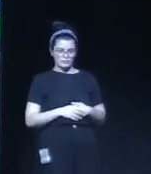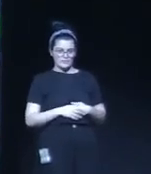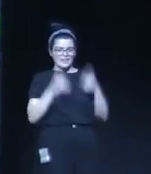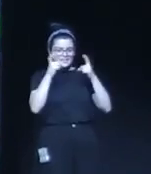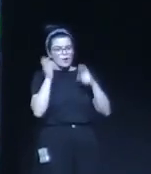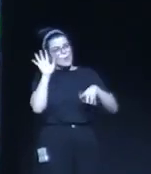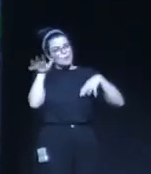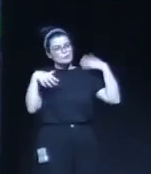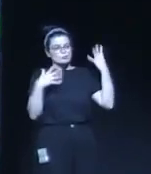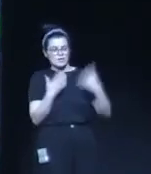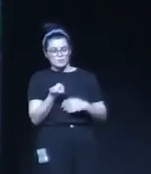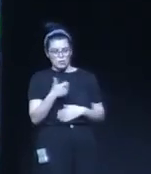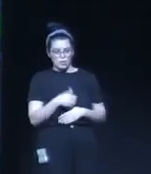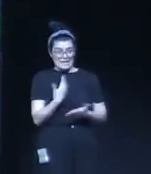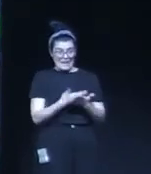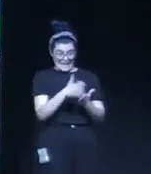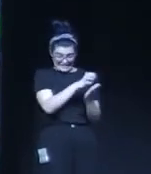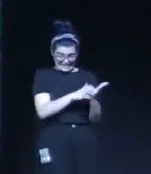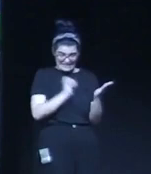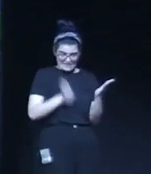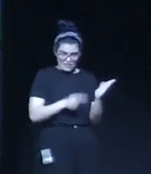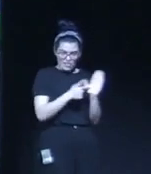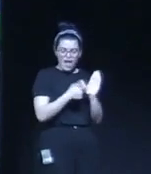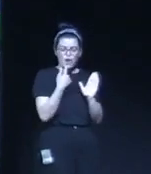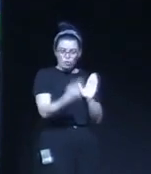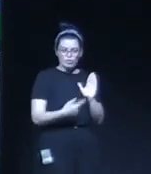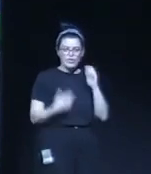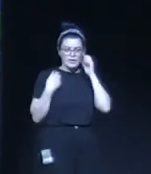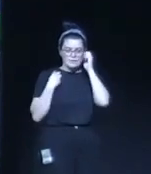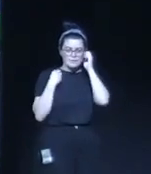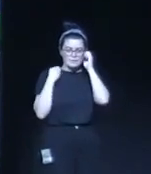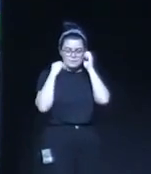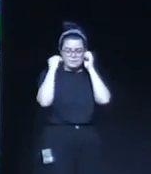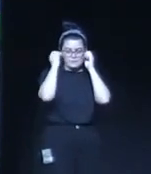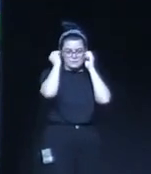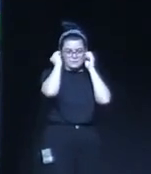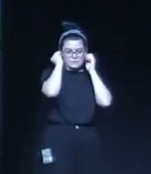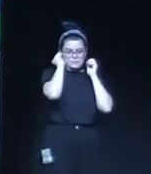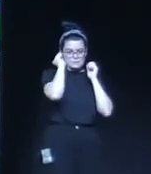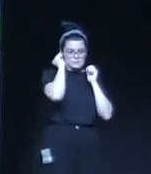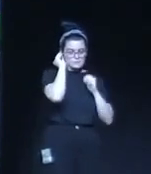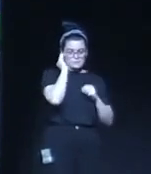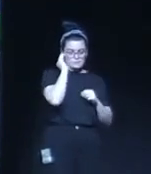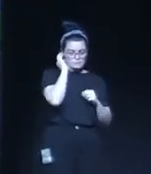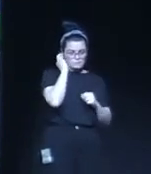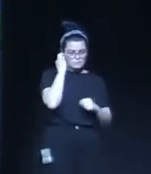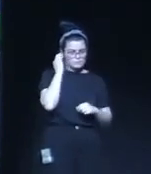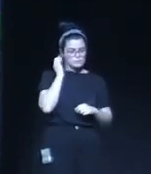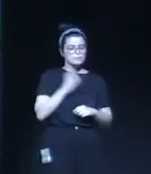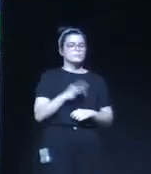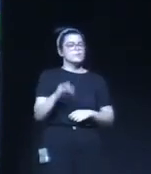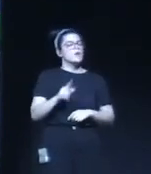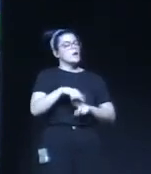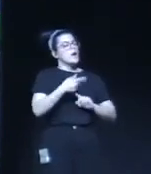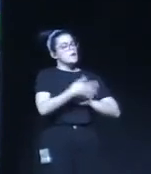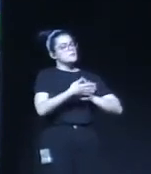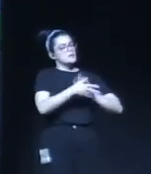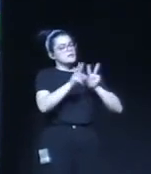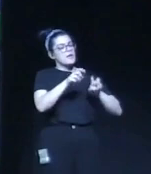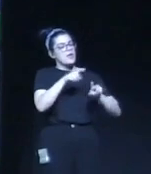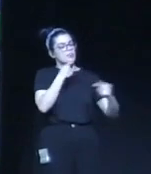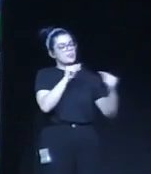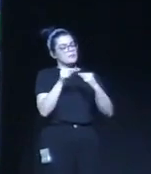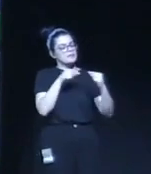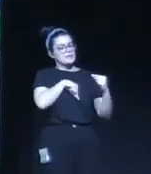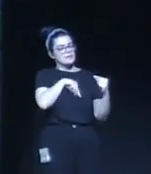Claro, es muy fuerte todo esto. Sí, sí es duro. Enseguida vamos a ir al debate ético, pero sí que quiero que nos contéis un